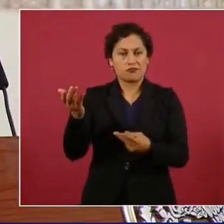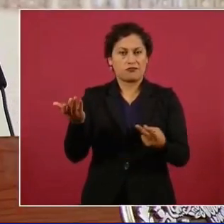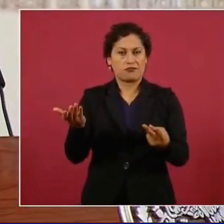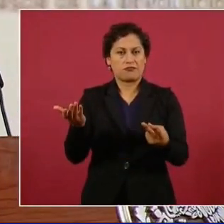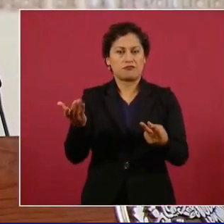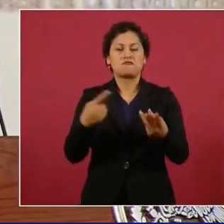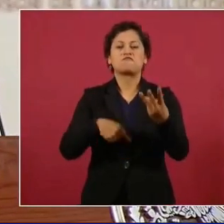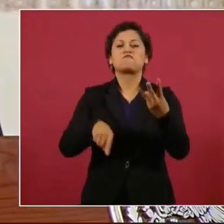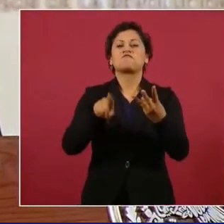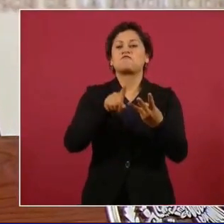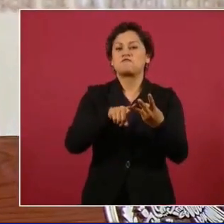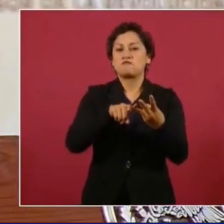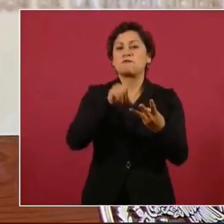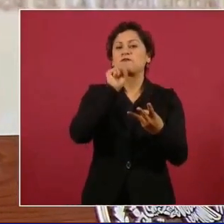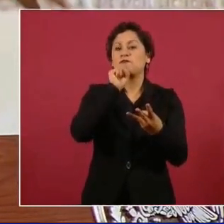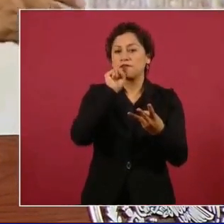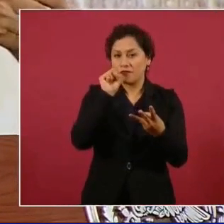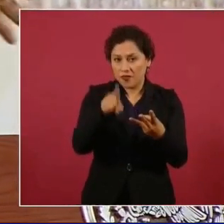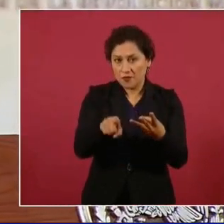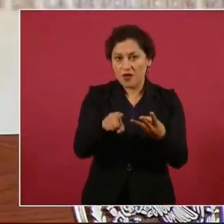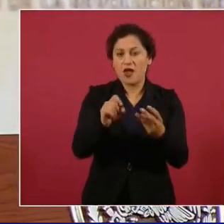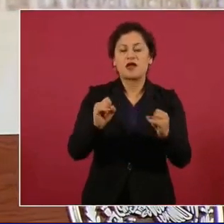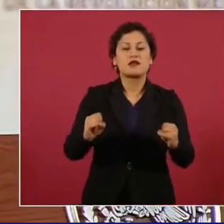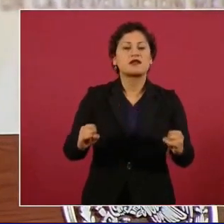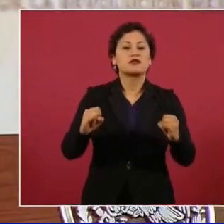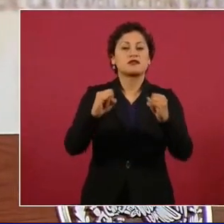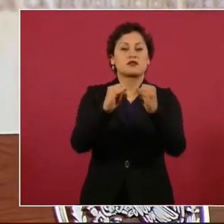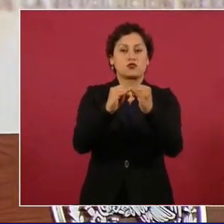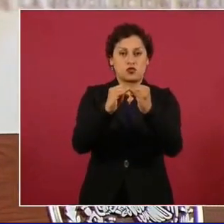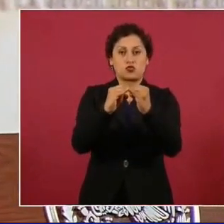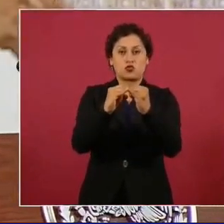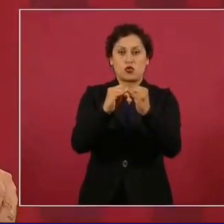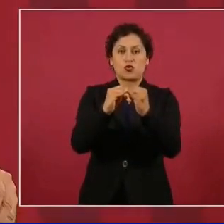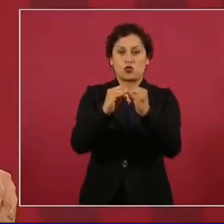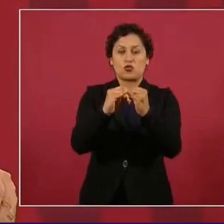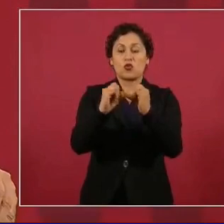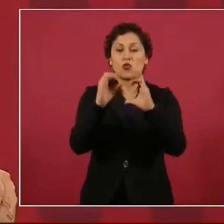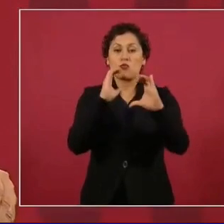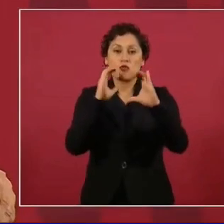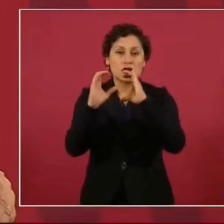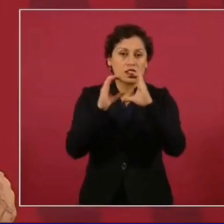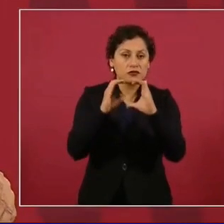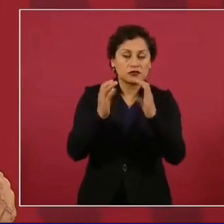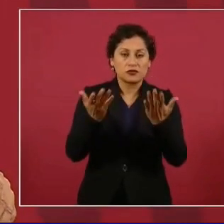y también del Instituto de las Comunicaciones.